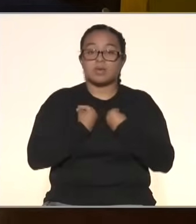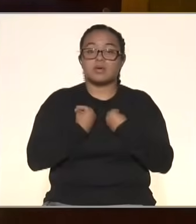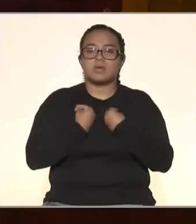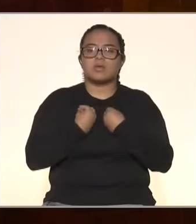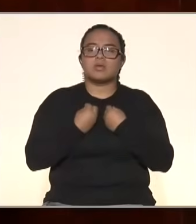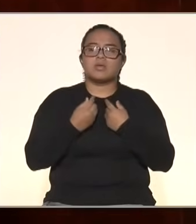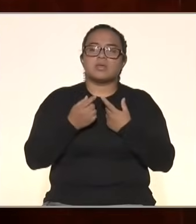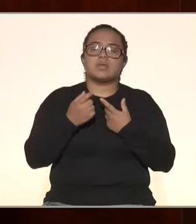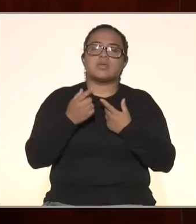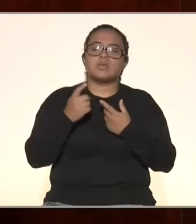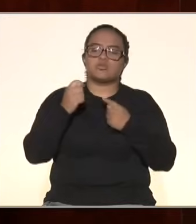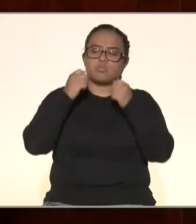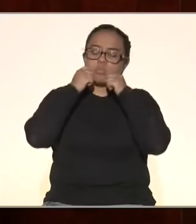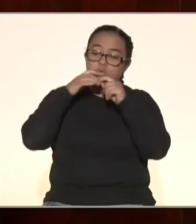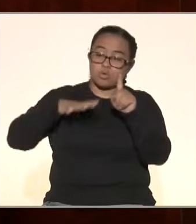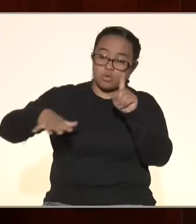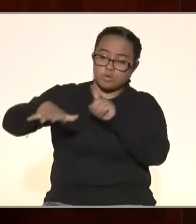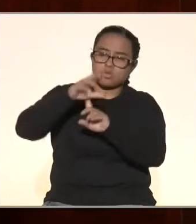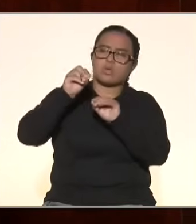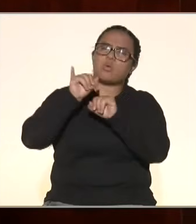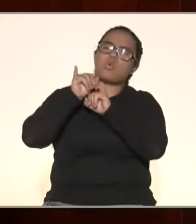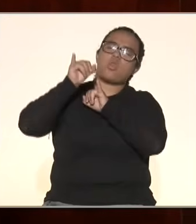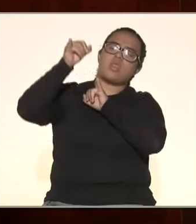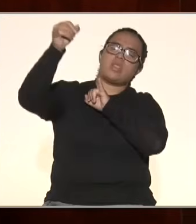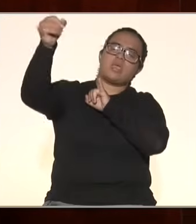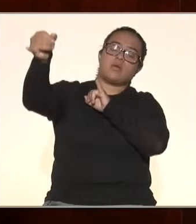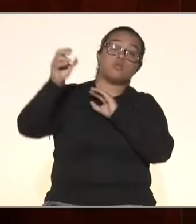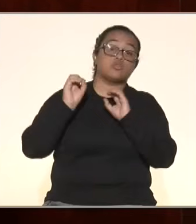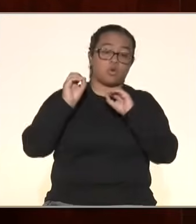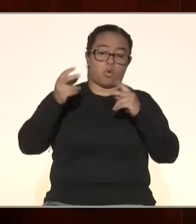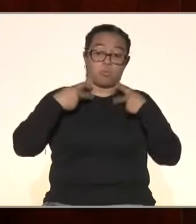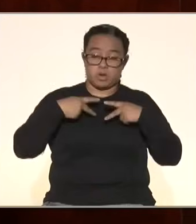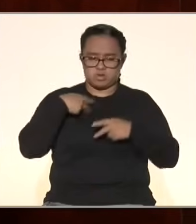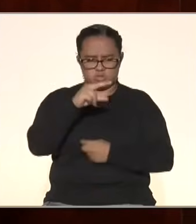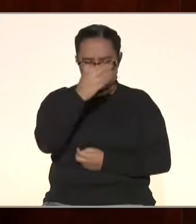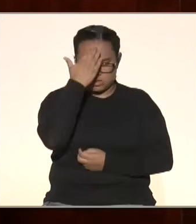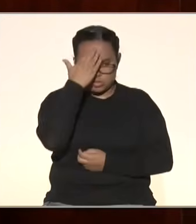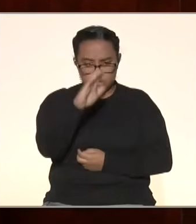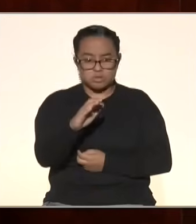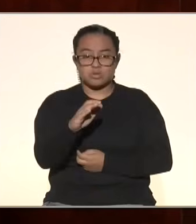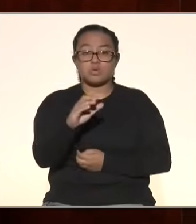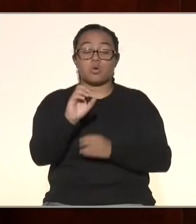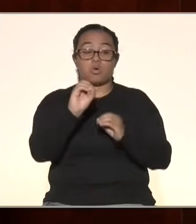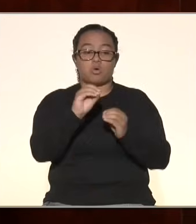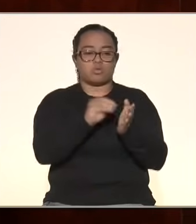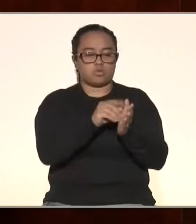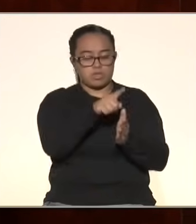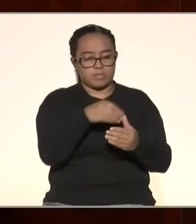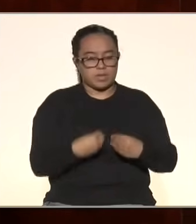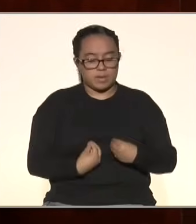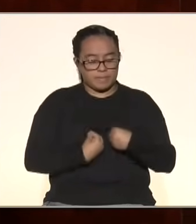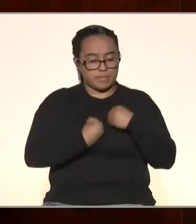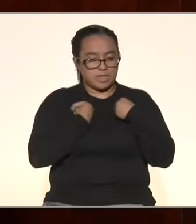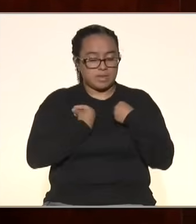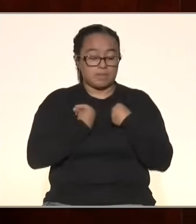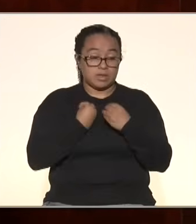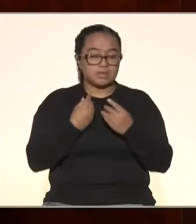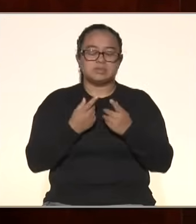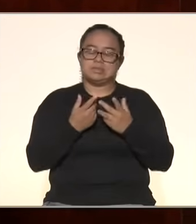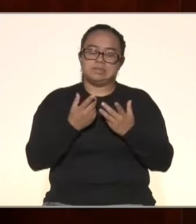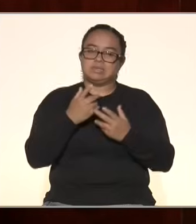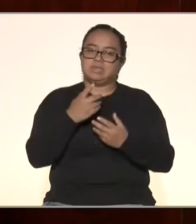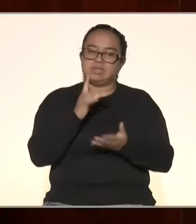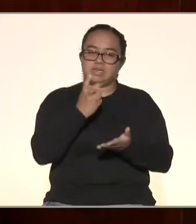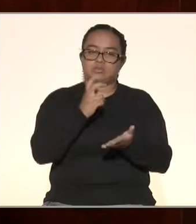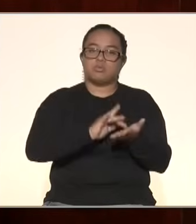sea las que se encuentran a mi alrededor, lejanas y hasta personas que no conozco, que se encuentran vivas después de años difíciles por la